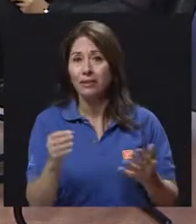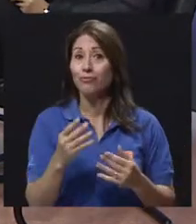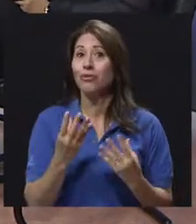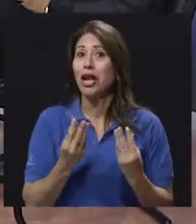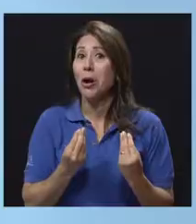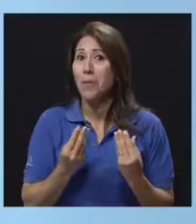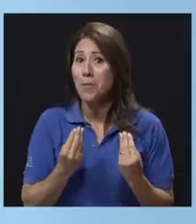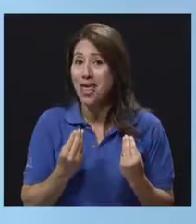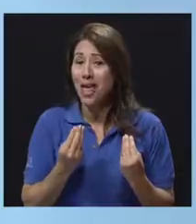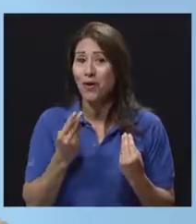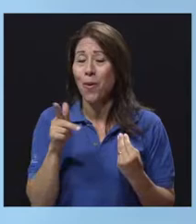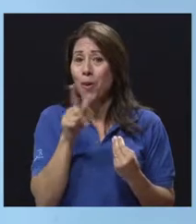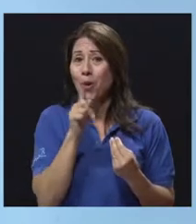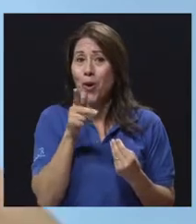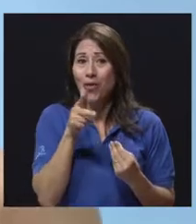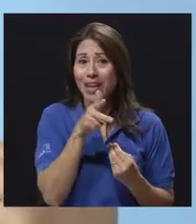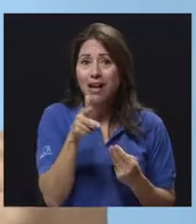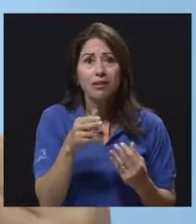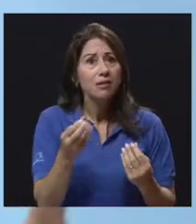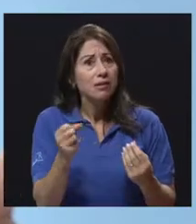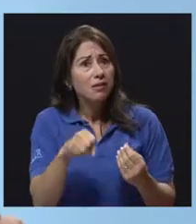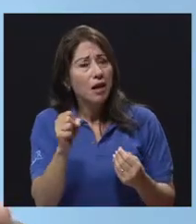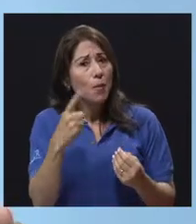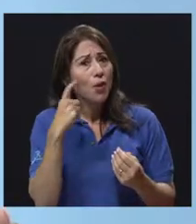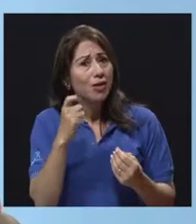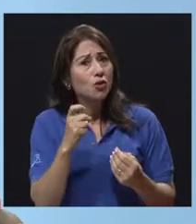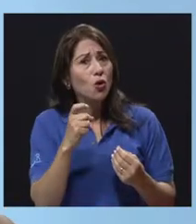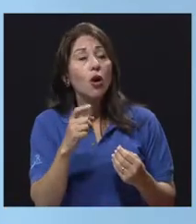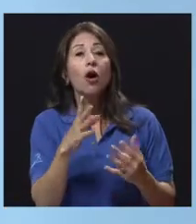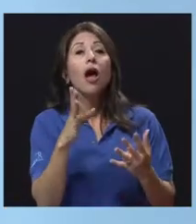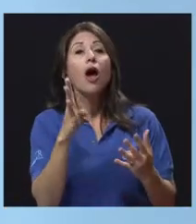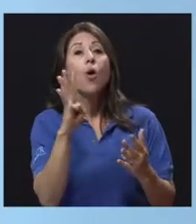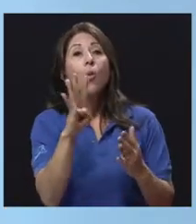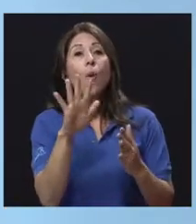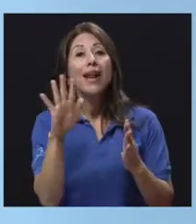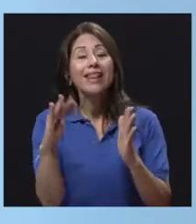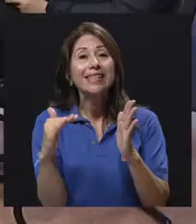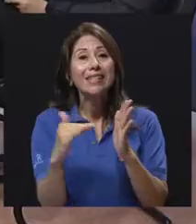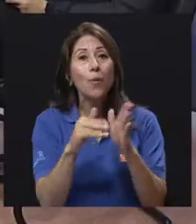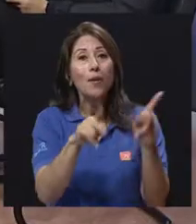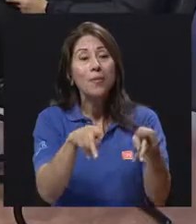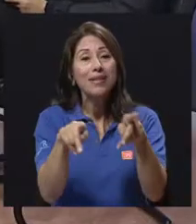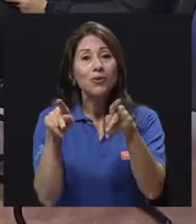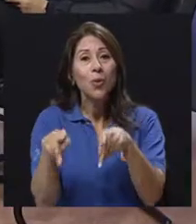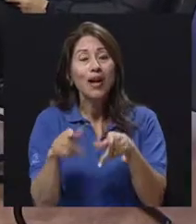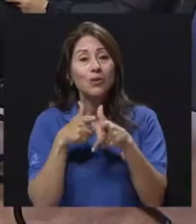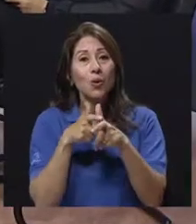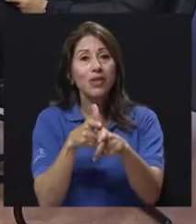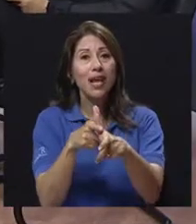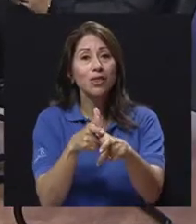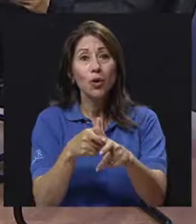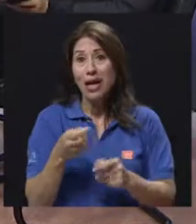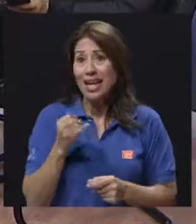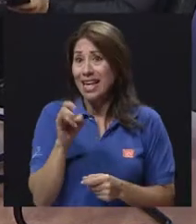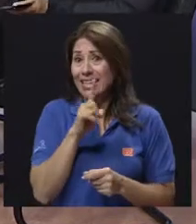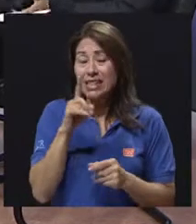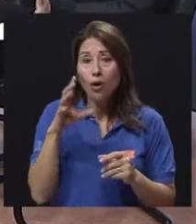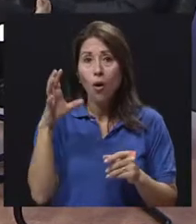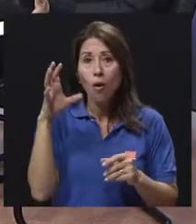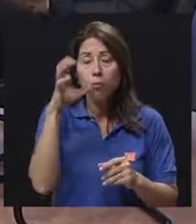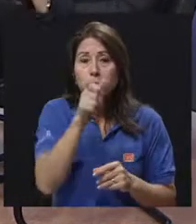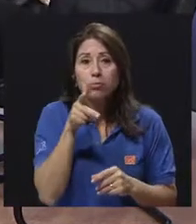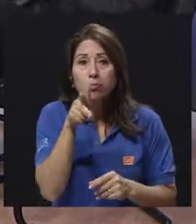tenerlo. Porque es que no se puede repetir. 45.000 personas. Son 45.000 personas corriendo. Así es. Y si no lo agarraron en la meta, ya no lo agarraron.